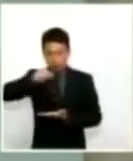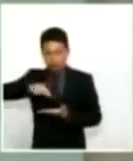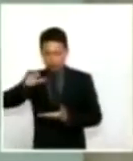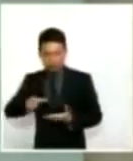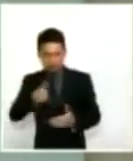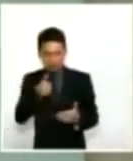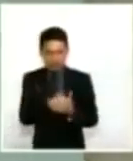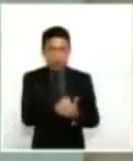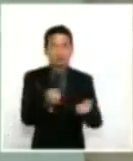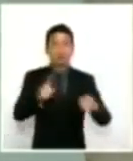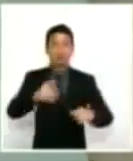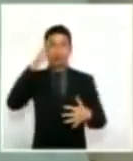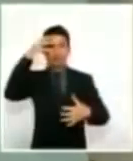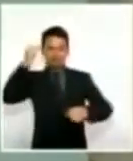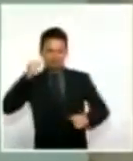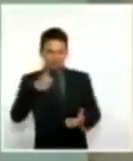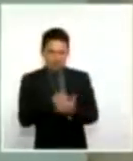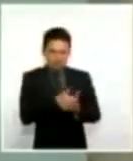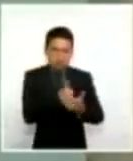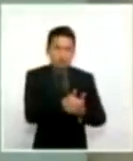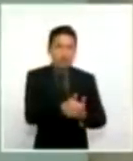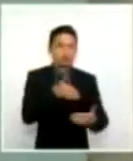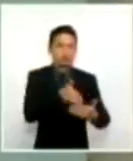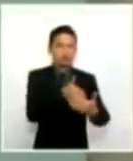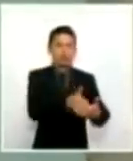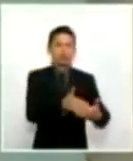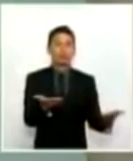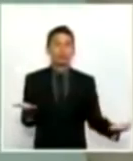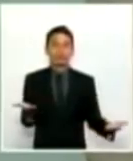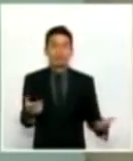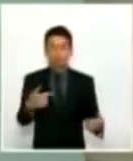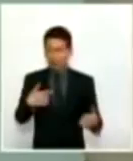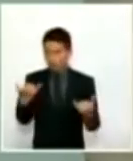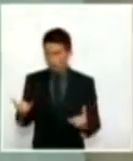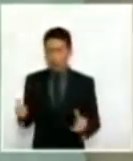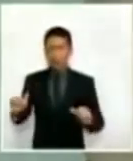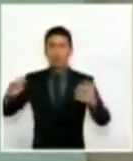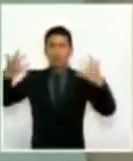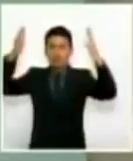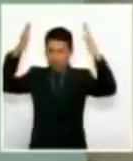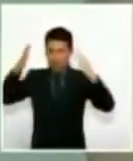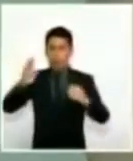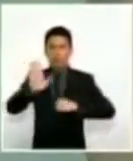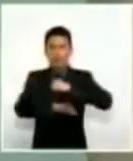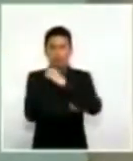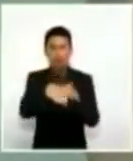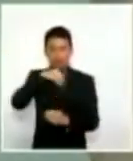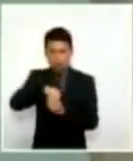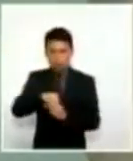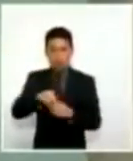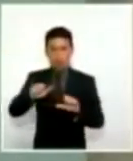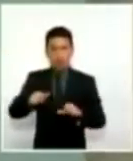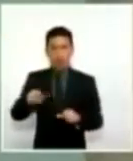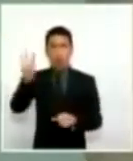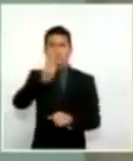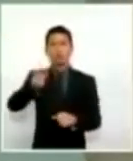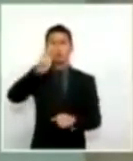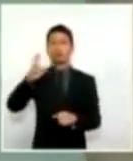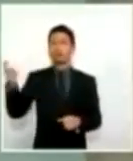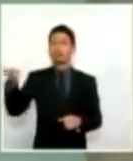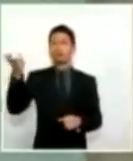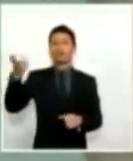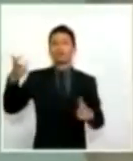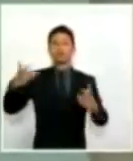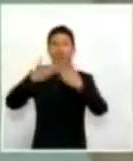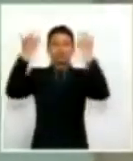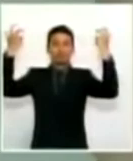Ejército Nacional. Señor ministro del Interior, pueden celebrar hoy con whisky o pueden celebrar hoy en los